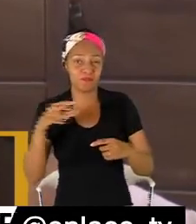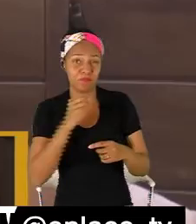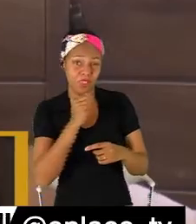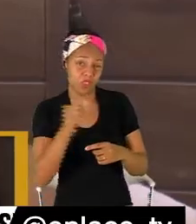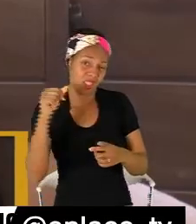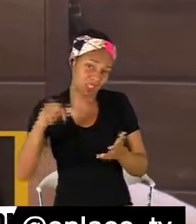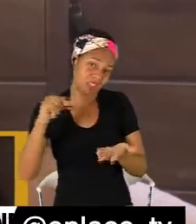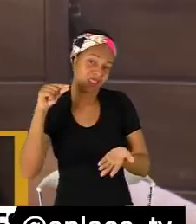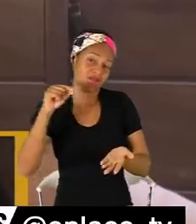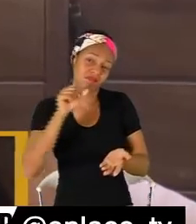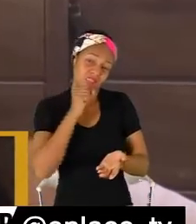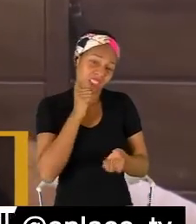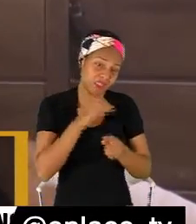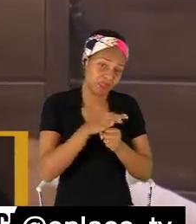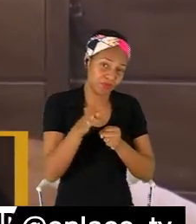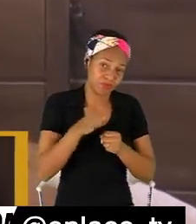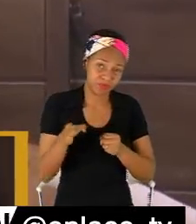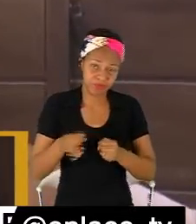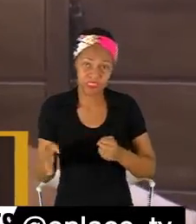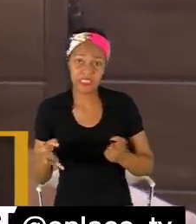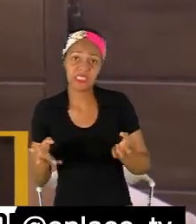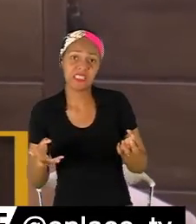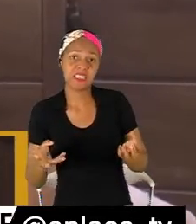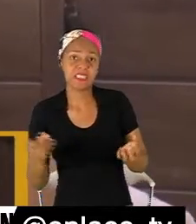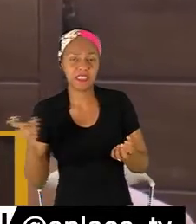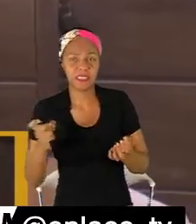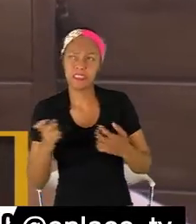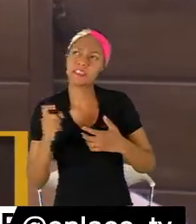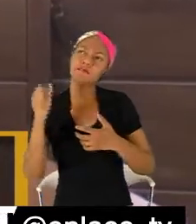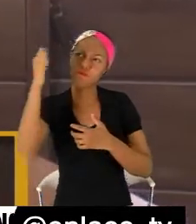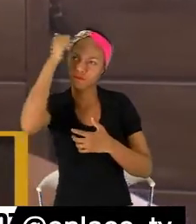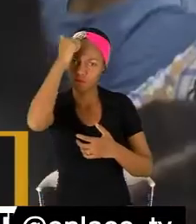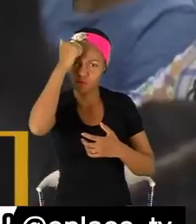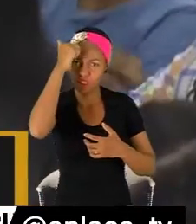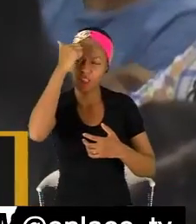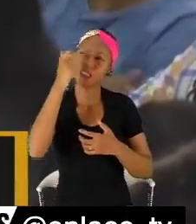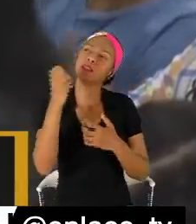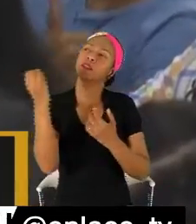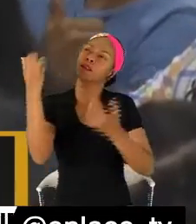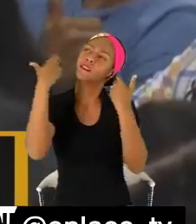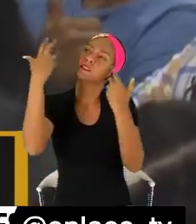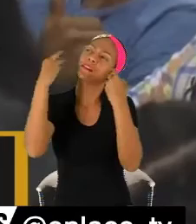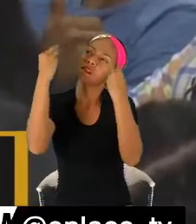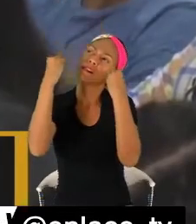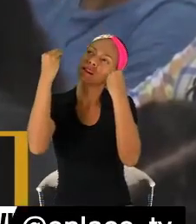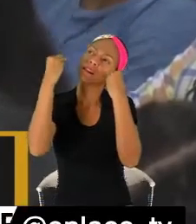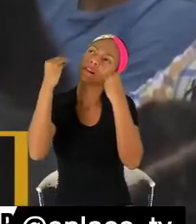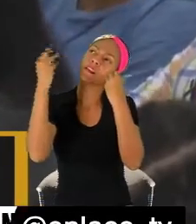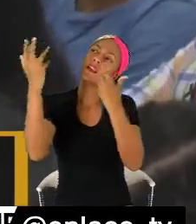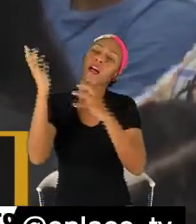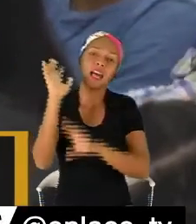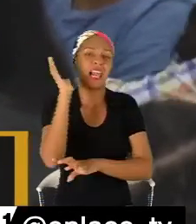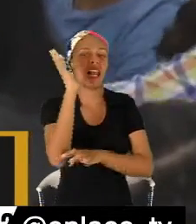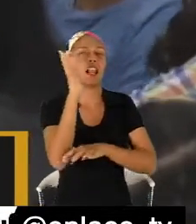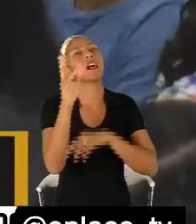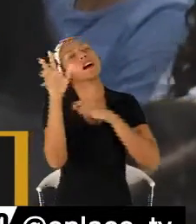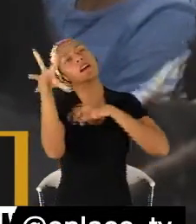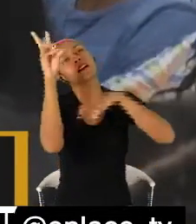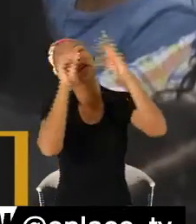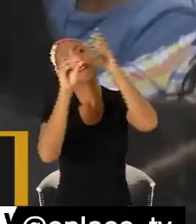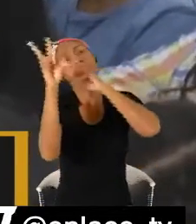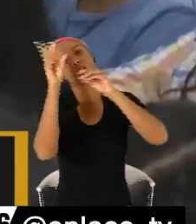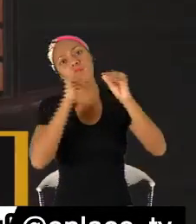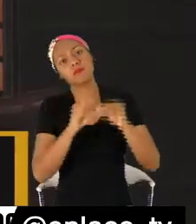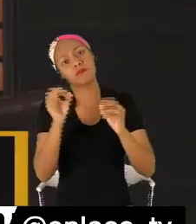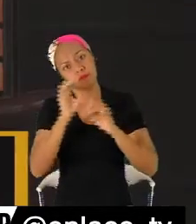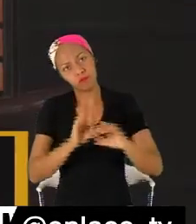Medio, exige docentes formados a nivel pedagógico, a nivel personal, a nivel